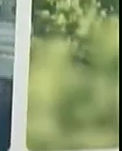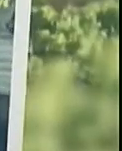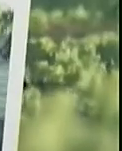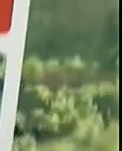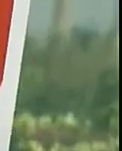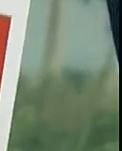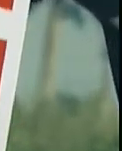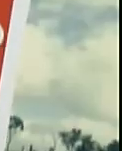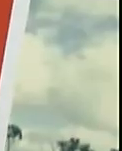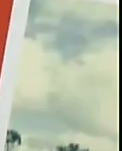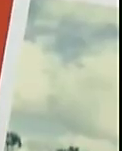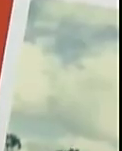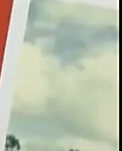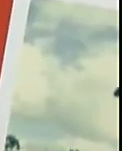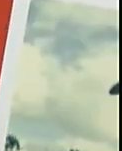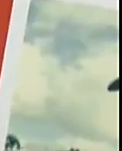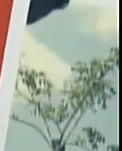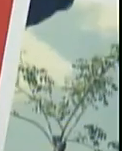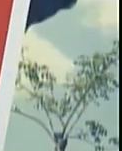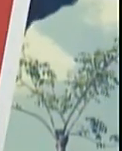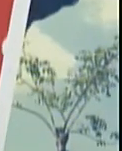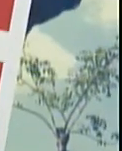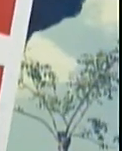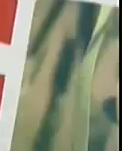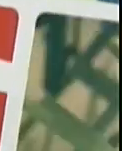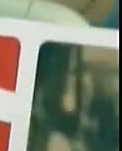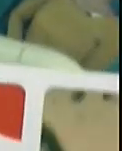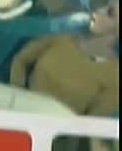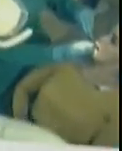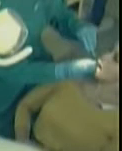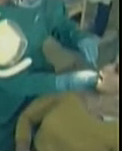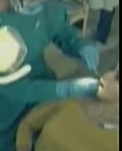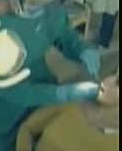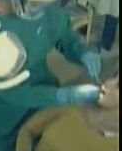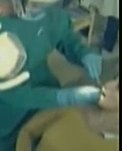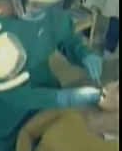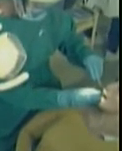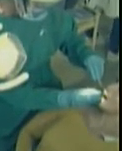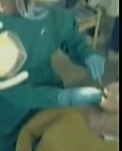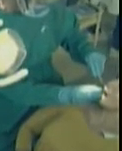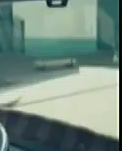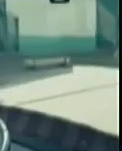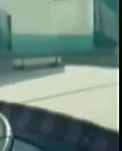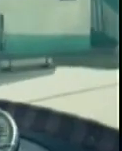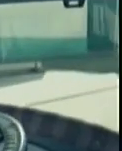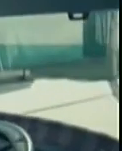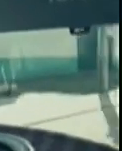y ahora se quieren poner un pinchazo en cada hombro.